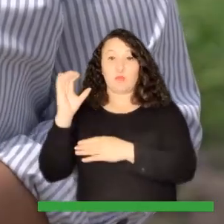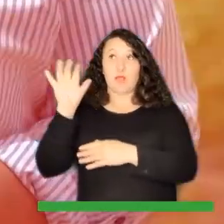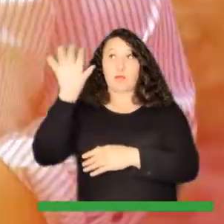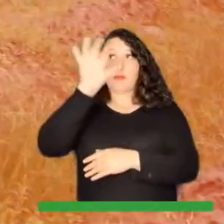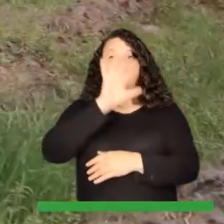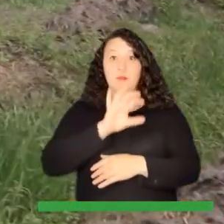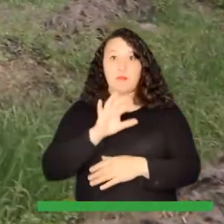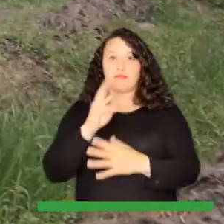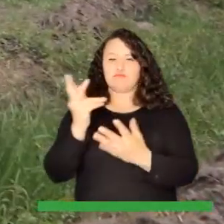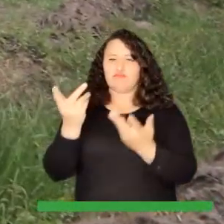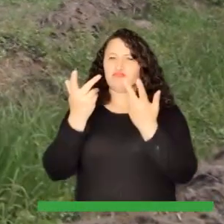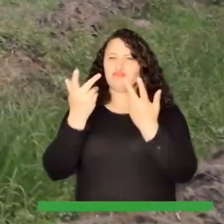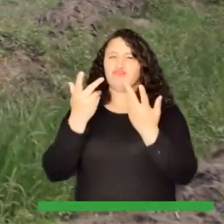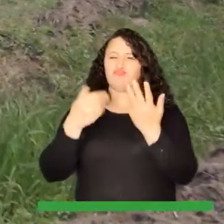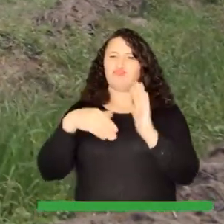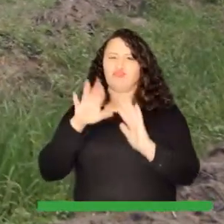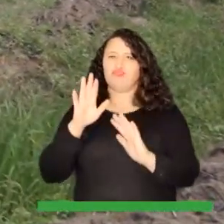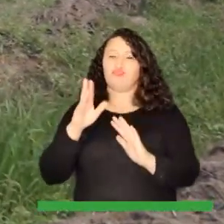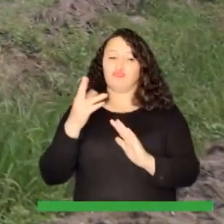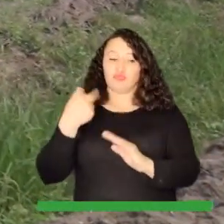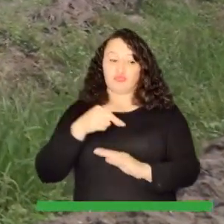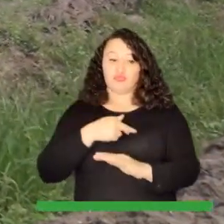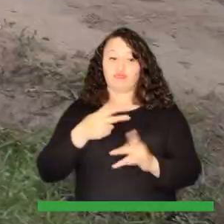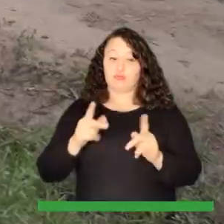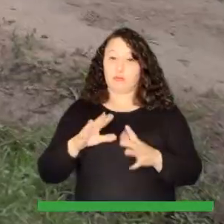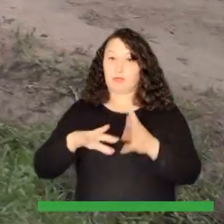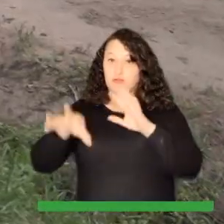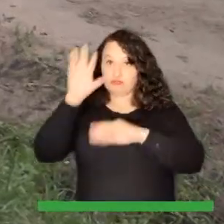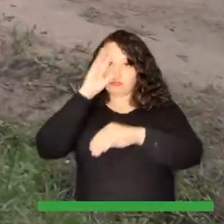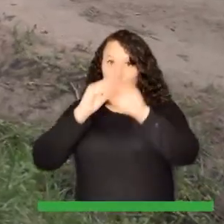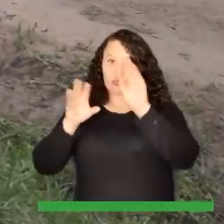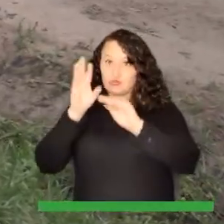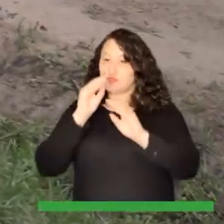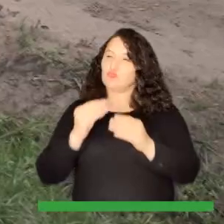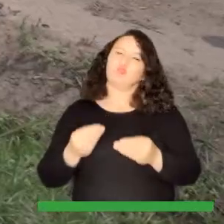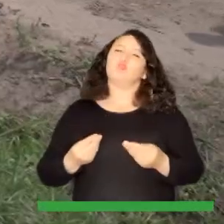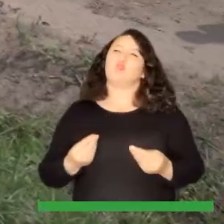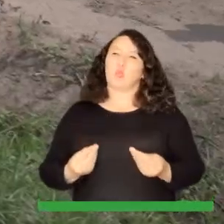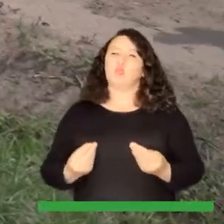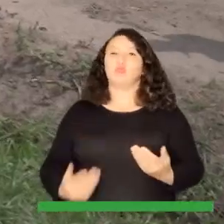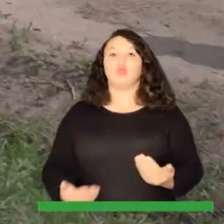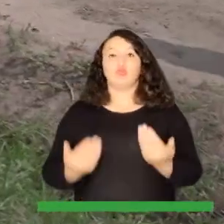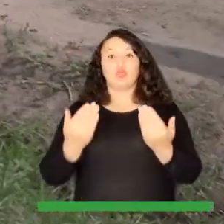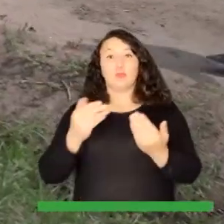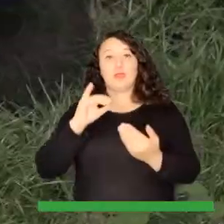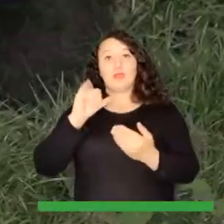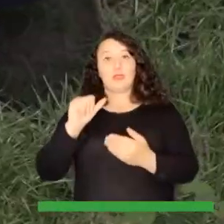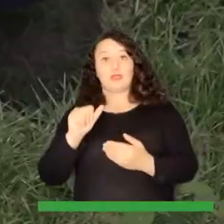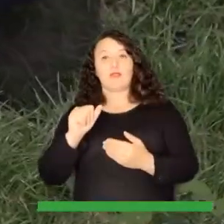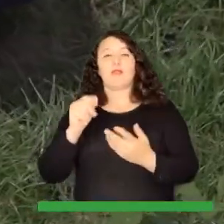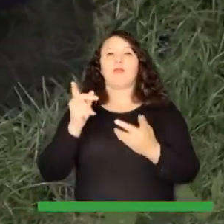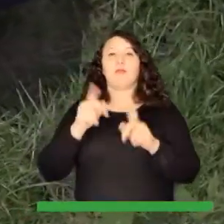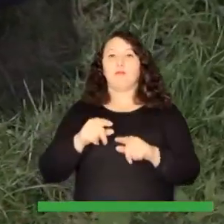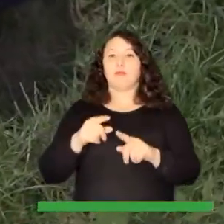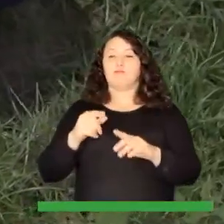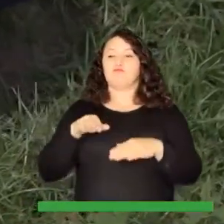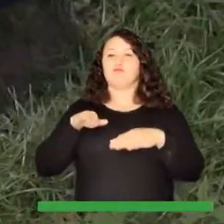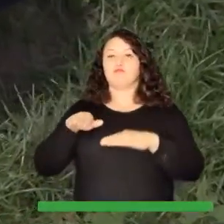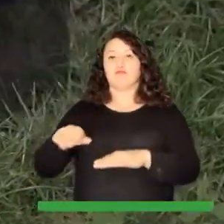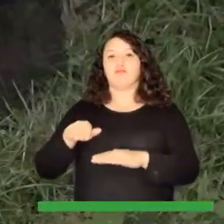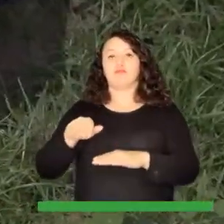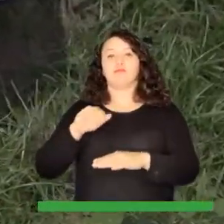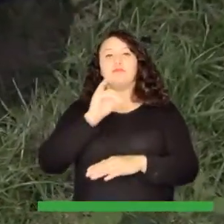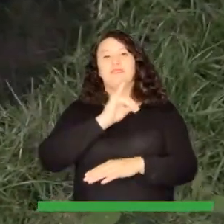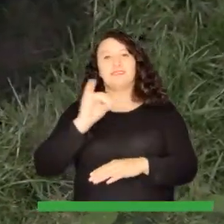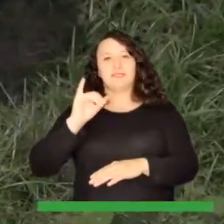que enseñar y desde nuestra perspectiva tenemos también mucho que aprender. Así es que sin la ayuda del ICA y de la representación